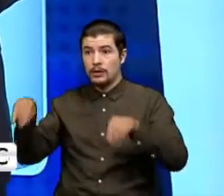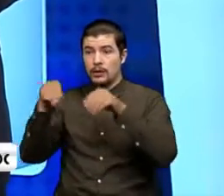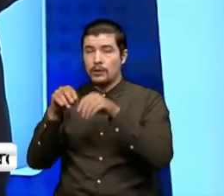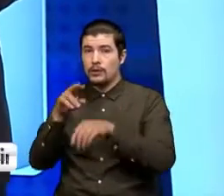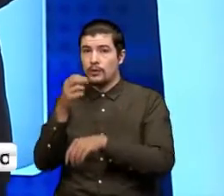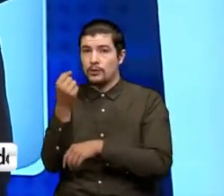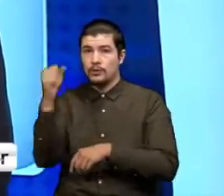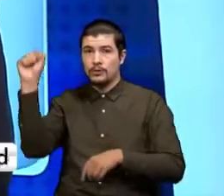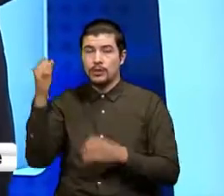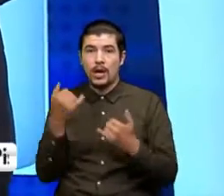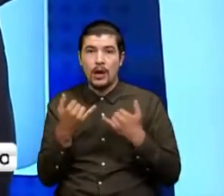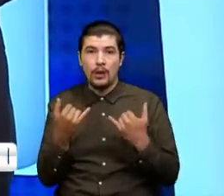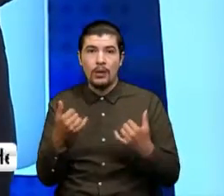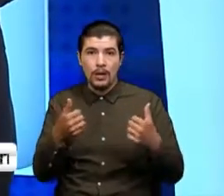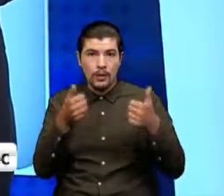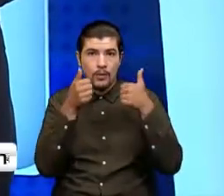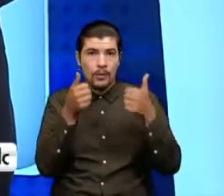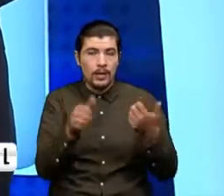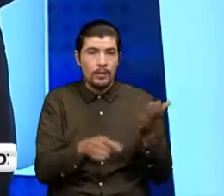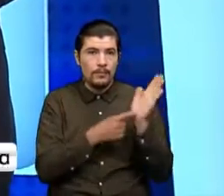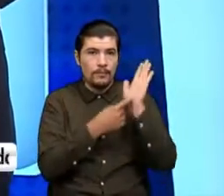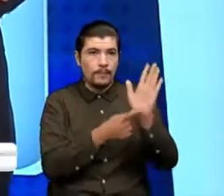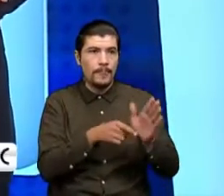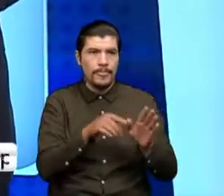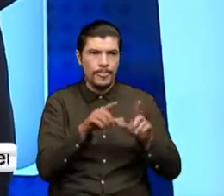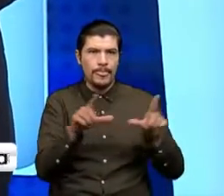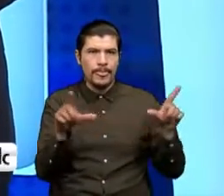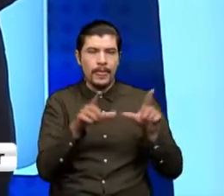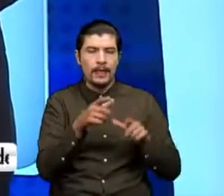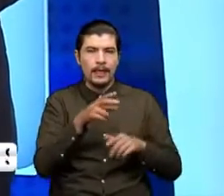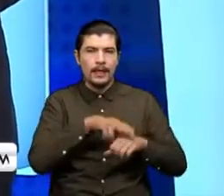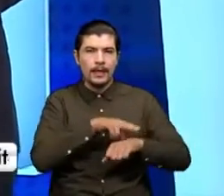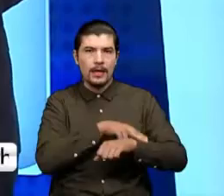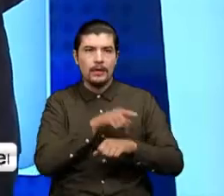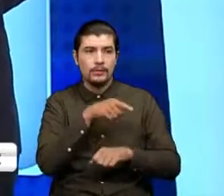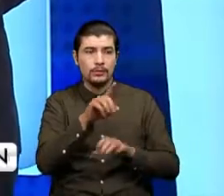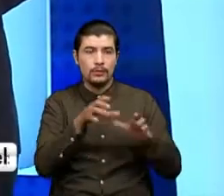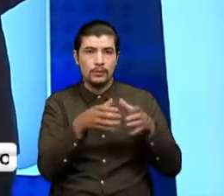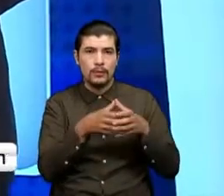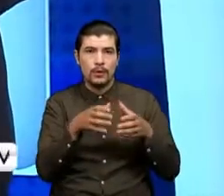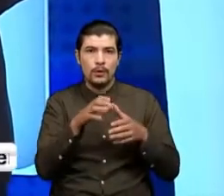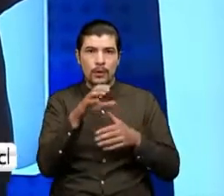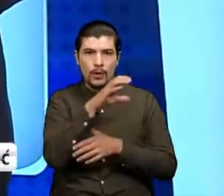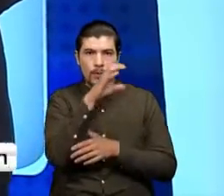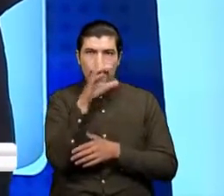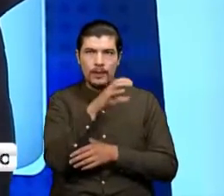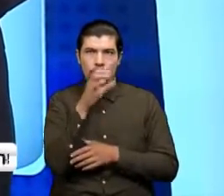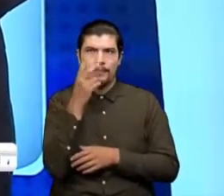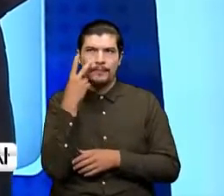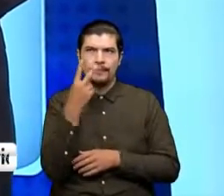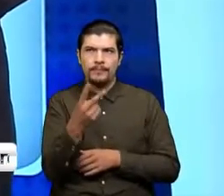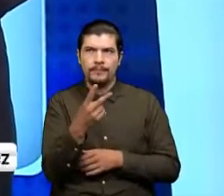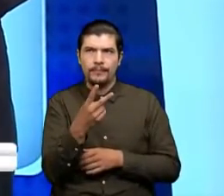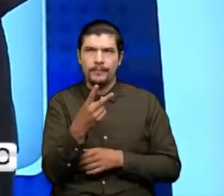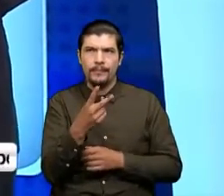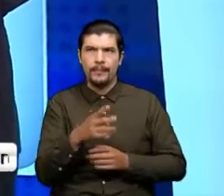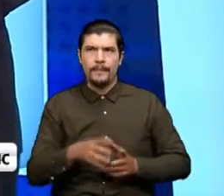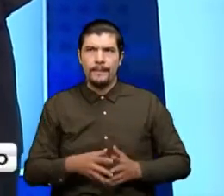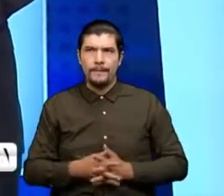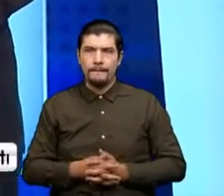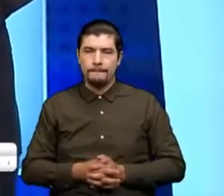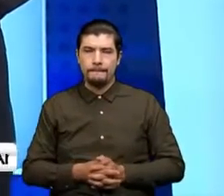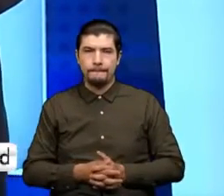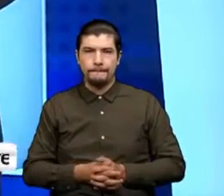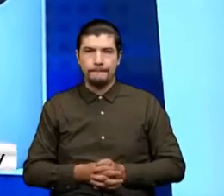Ahora hablamos de la buena presentación de los atletas santandereanos en la delegación colombiana que lidera la tabla de medallería de los Juegos Sudamericanos que se cumplen en